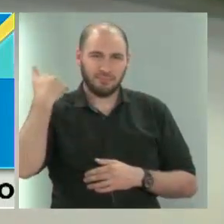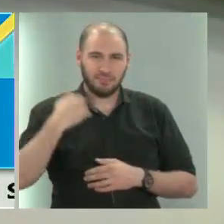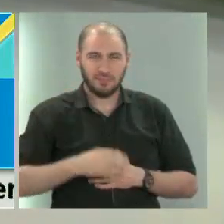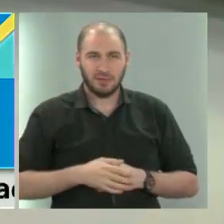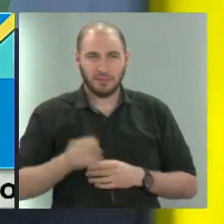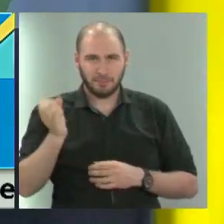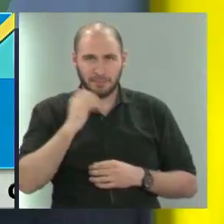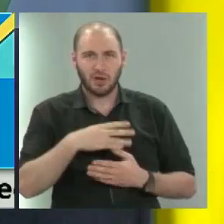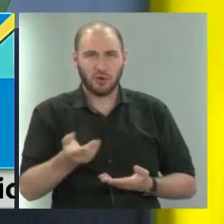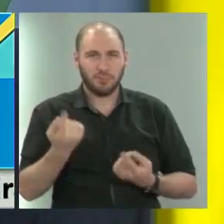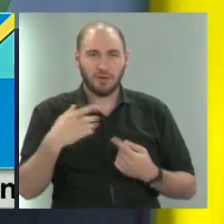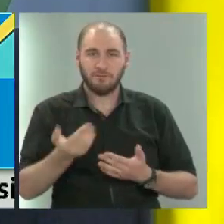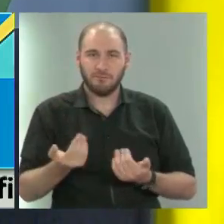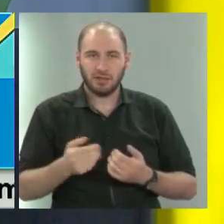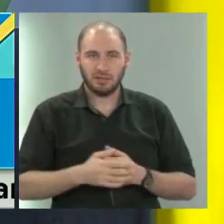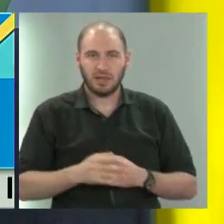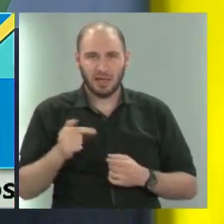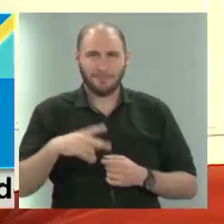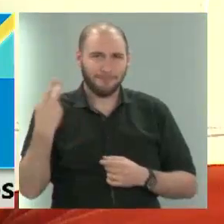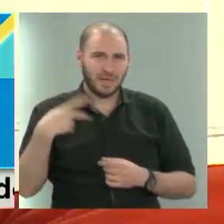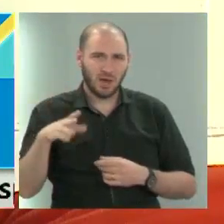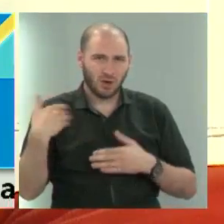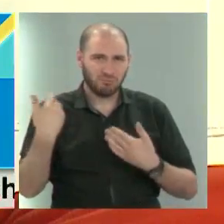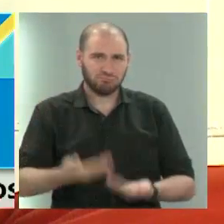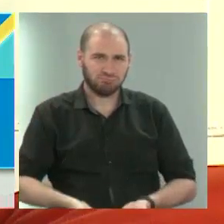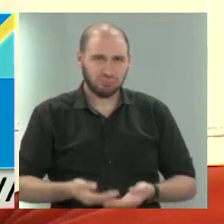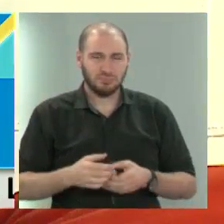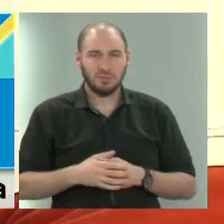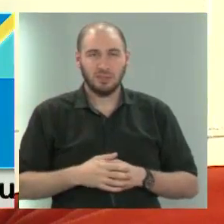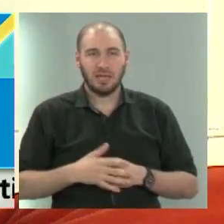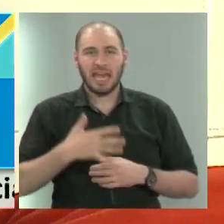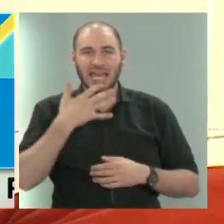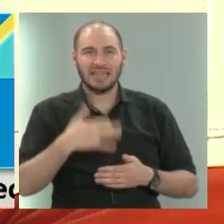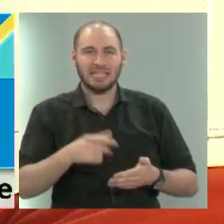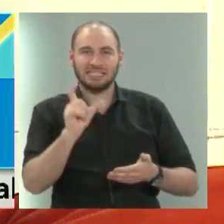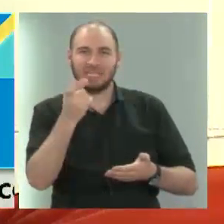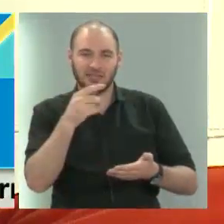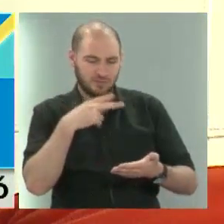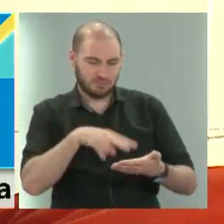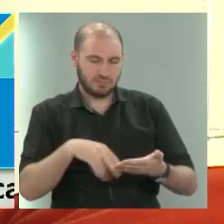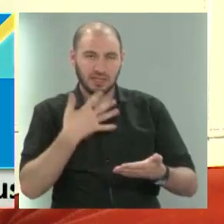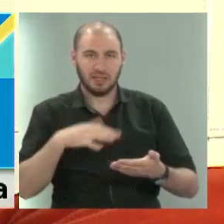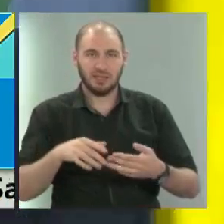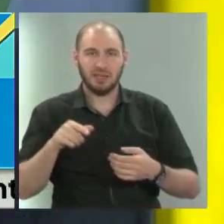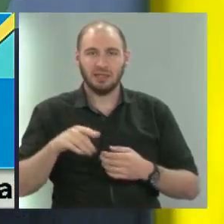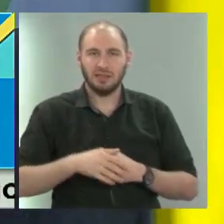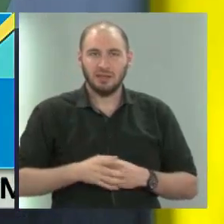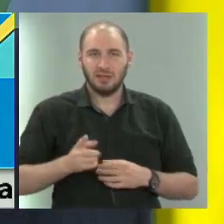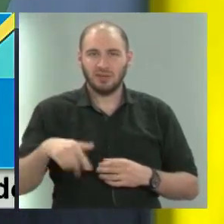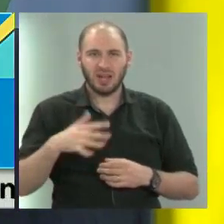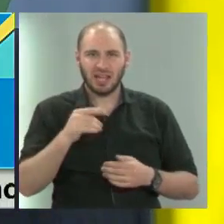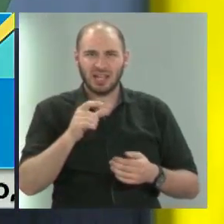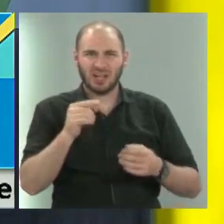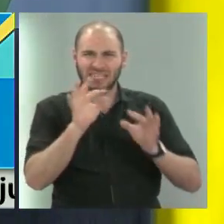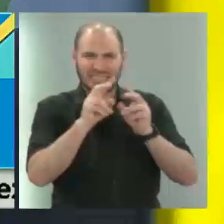puede mejorar, y no se ha mejorado, sino que se ha ido empeorando, que es la comprensión lectora. Los chicos vienen no entienden